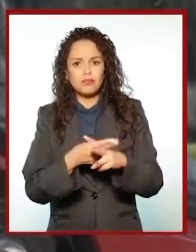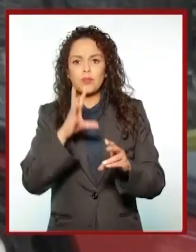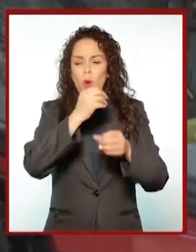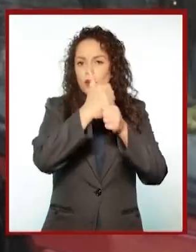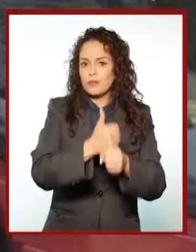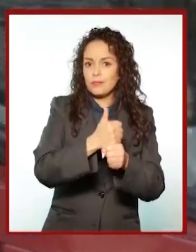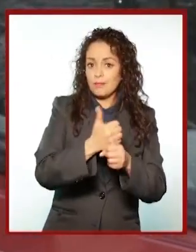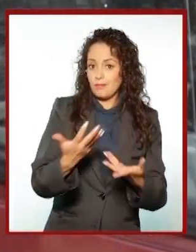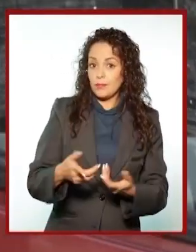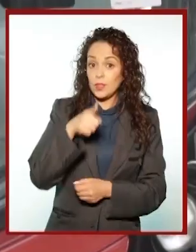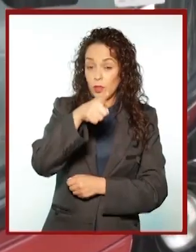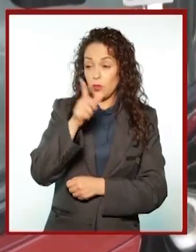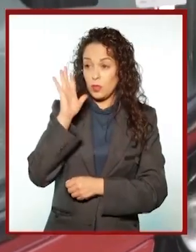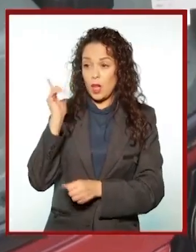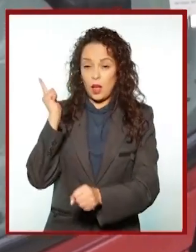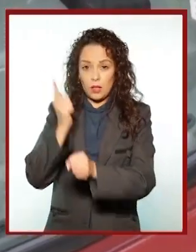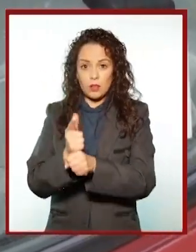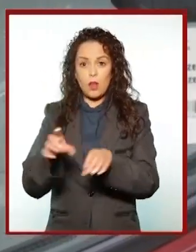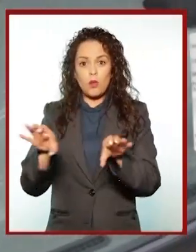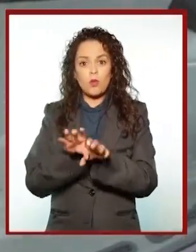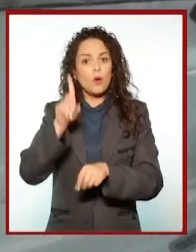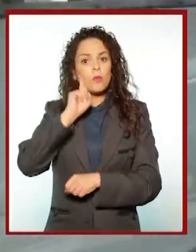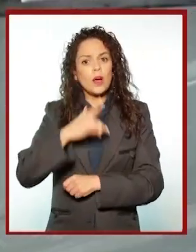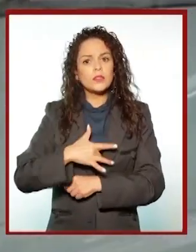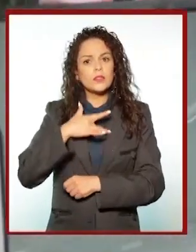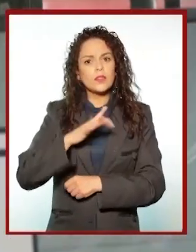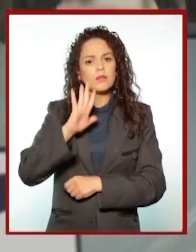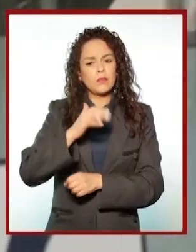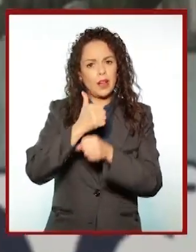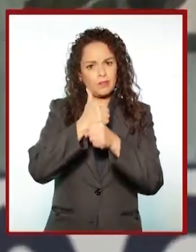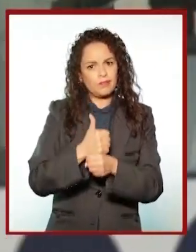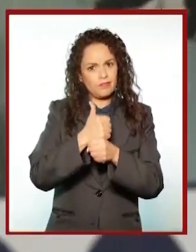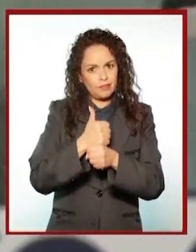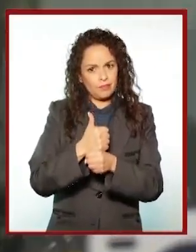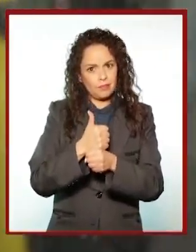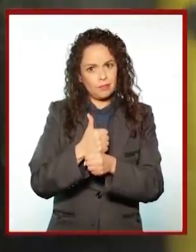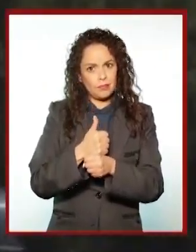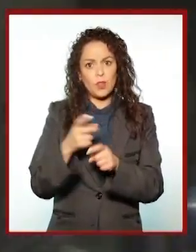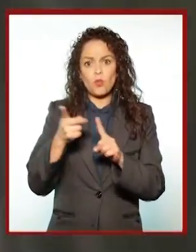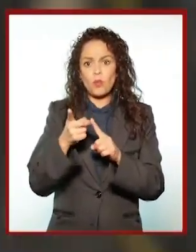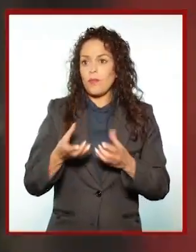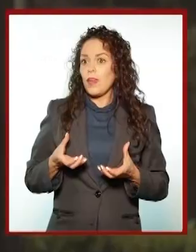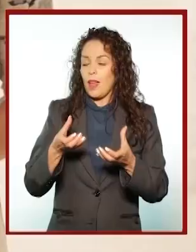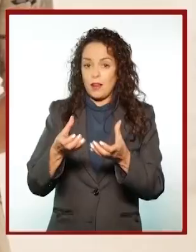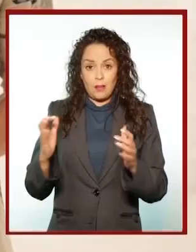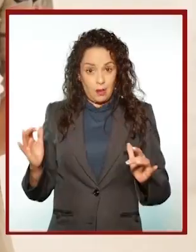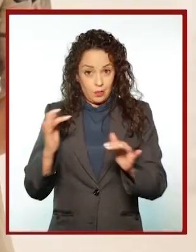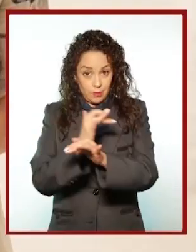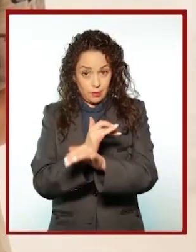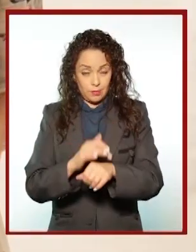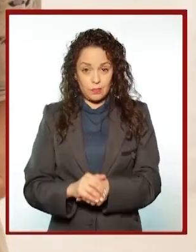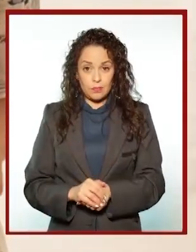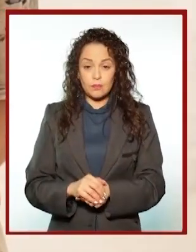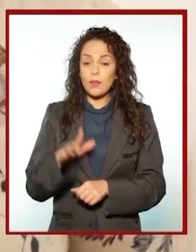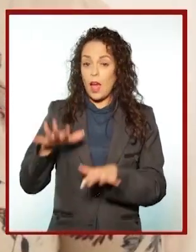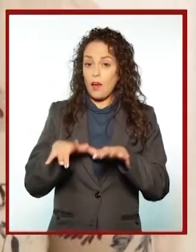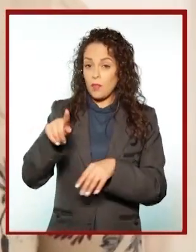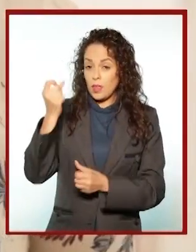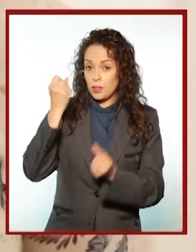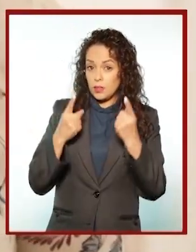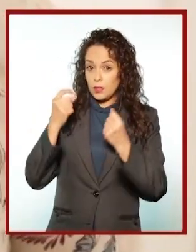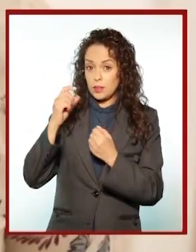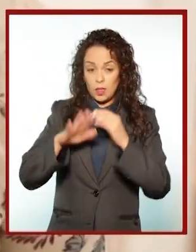¿Ustedes identifican de qué forma se sienten violentadas las mujeres en los espacios públicos? ¿Alguna vez han observado, padecido